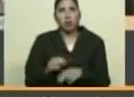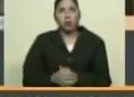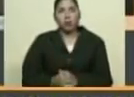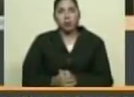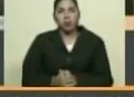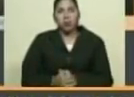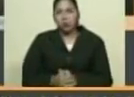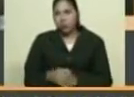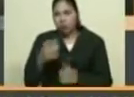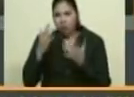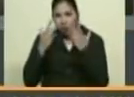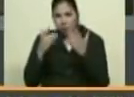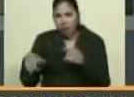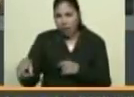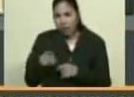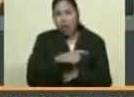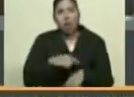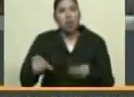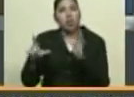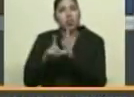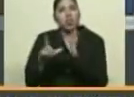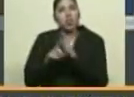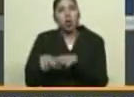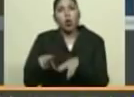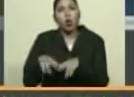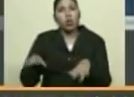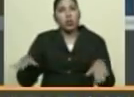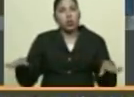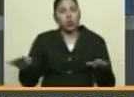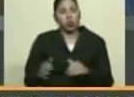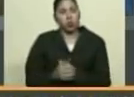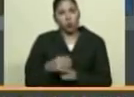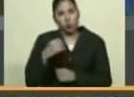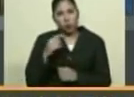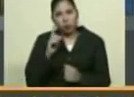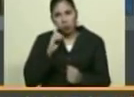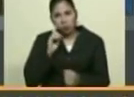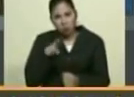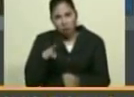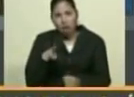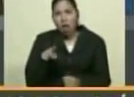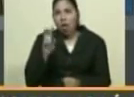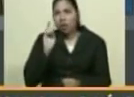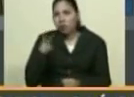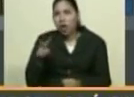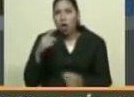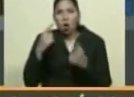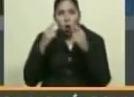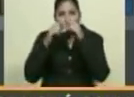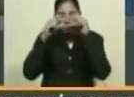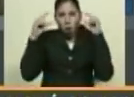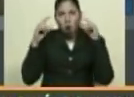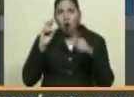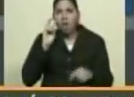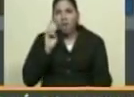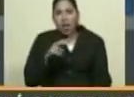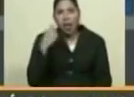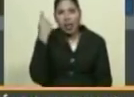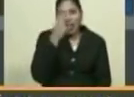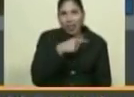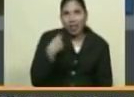de septiembre del 2012. Estaba el comandante Chávez allá en San Fernando, un